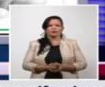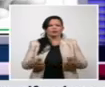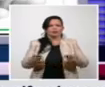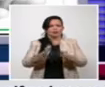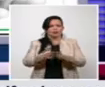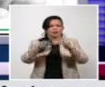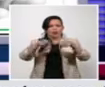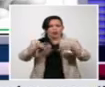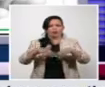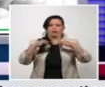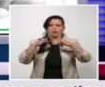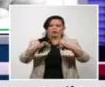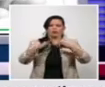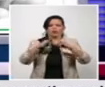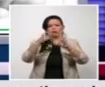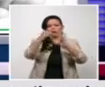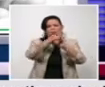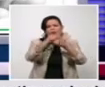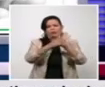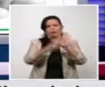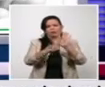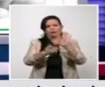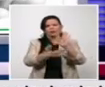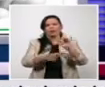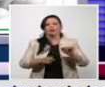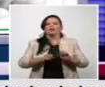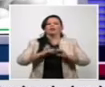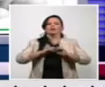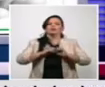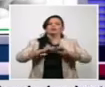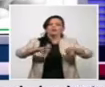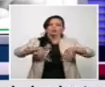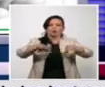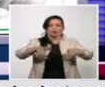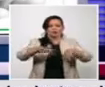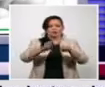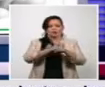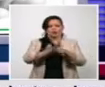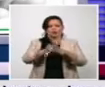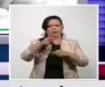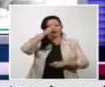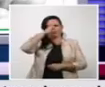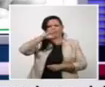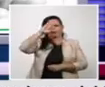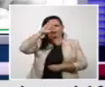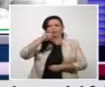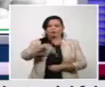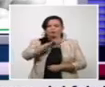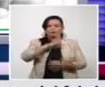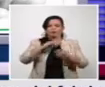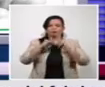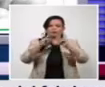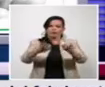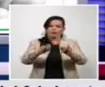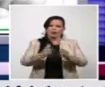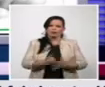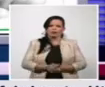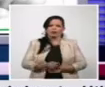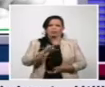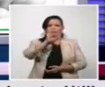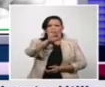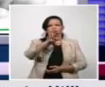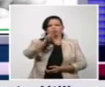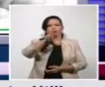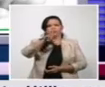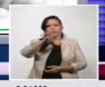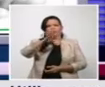pormenorizada sobre la actual situación epidemiológica en el país. La Nación, al cierre del día de ayer, reporta 824